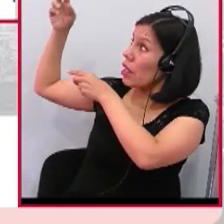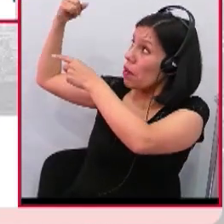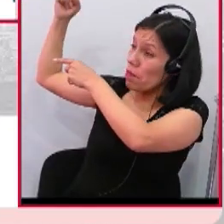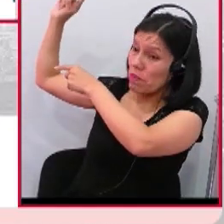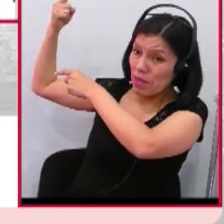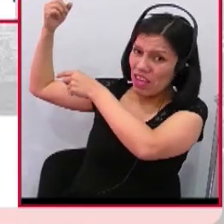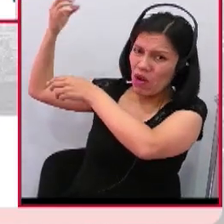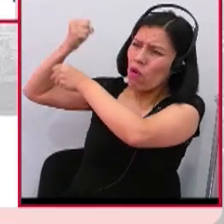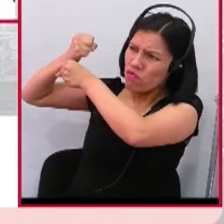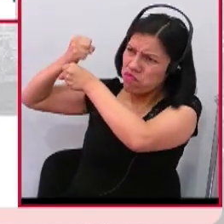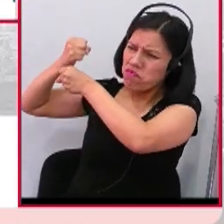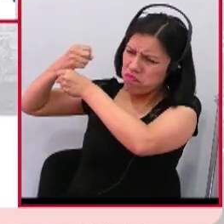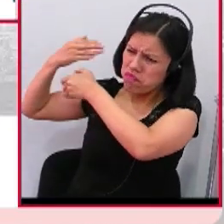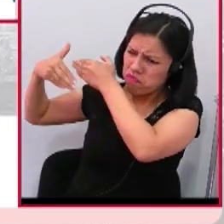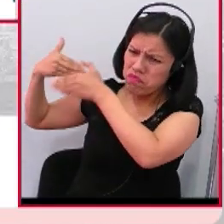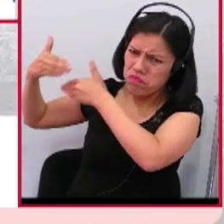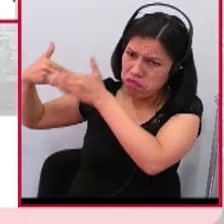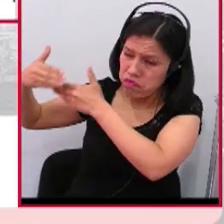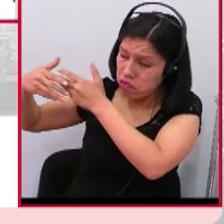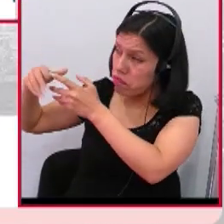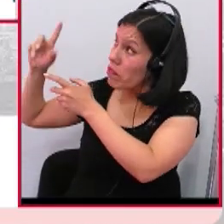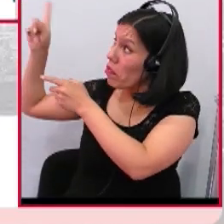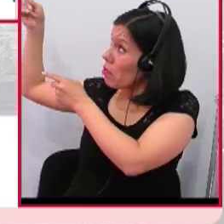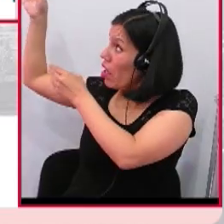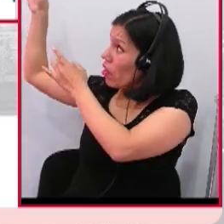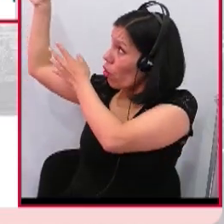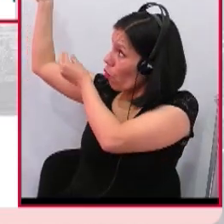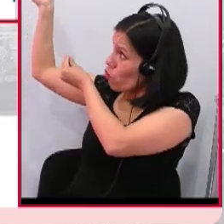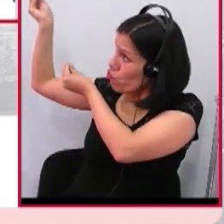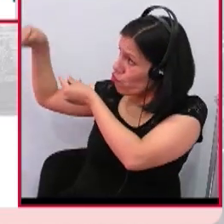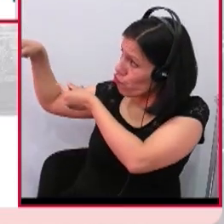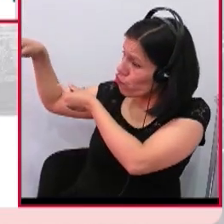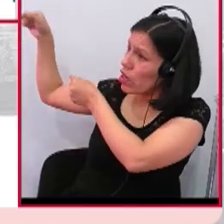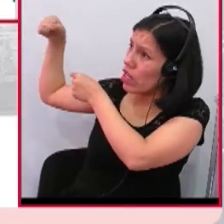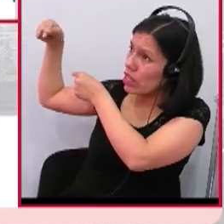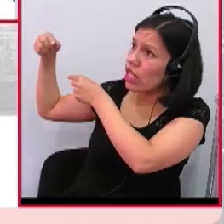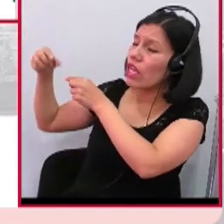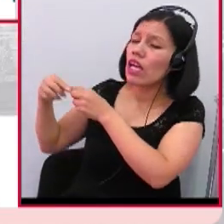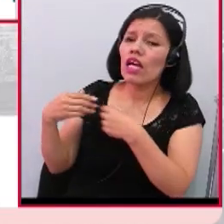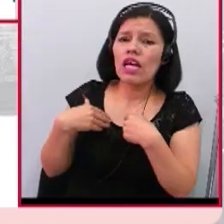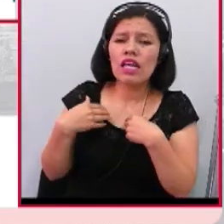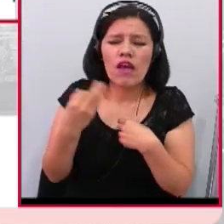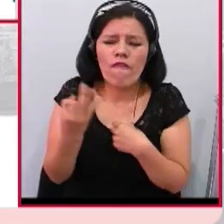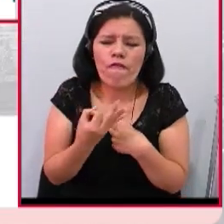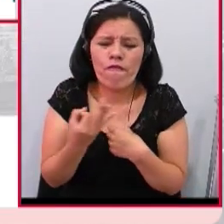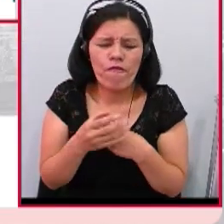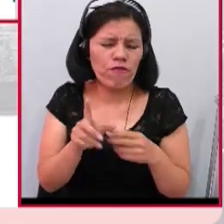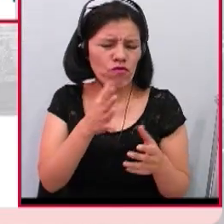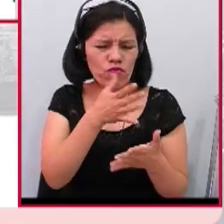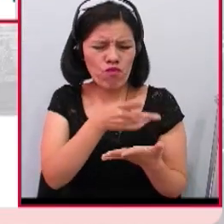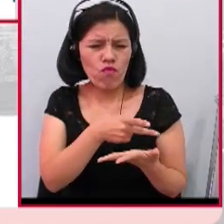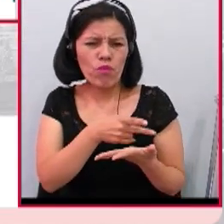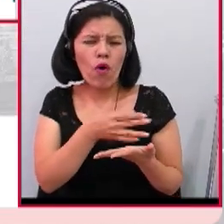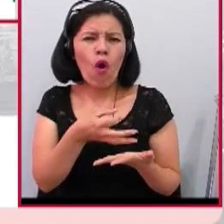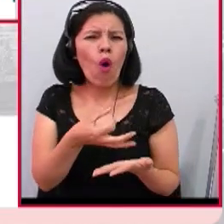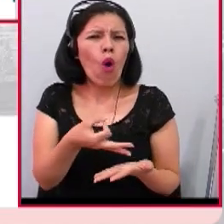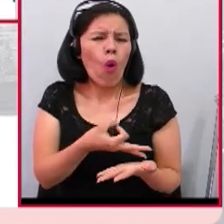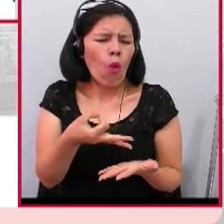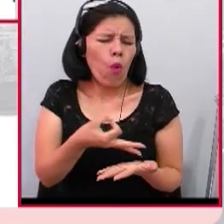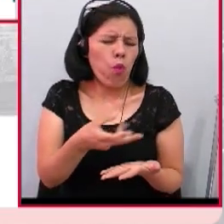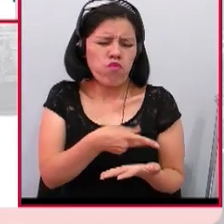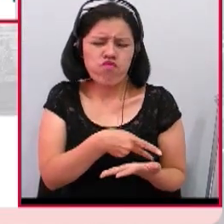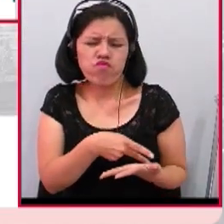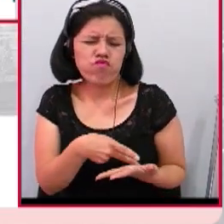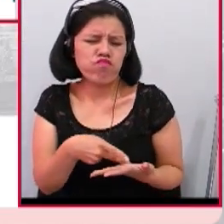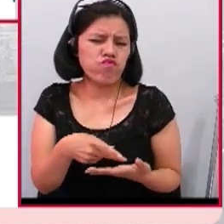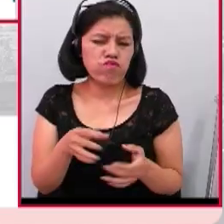en los convertidores. Estos hornos tienen una capacidad de 400 toneladas de cobre para procesar por ciclo batch. Ciclo batch,